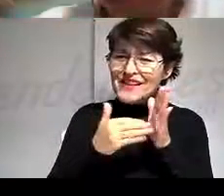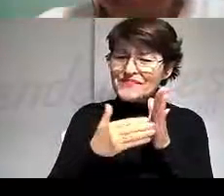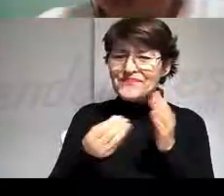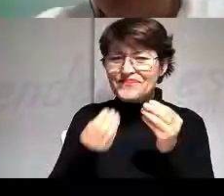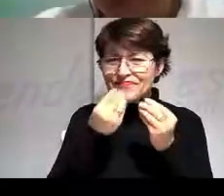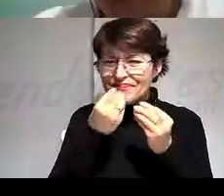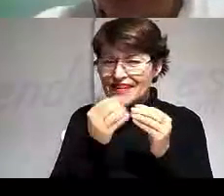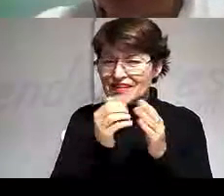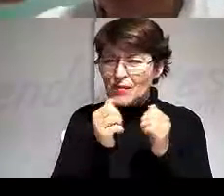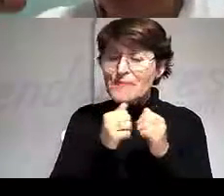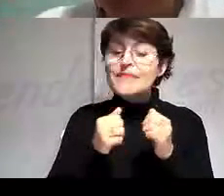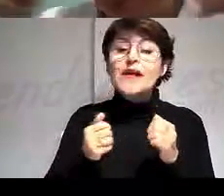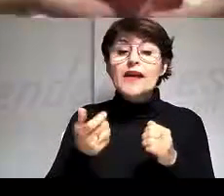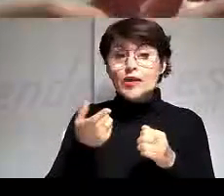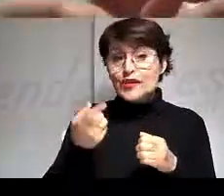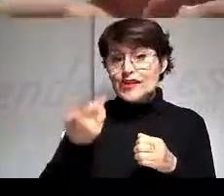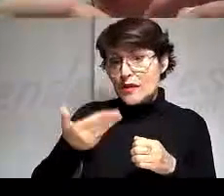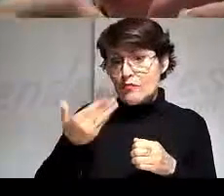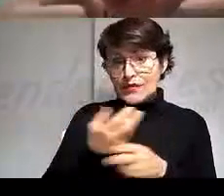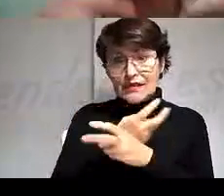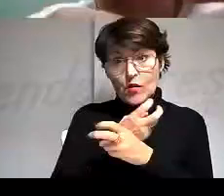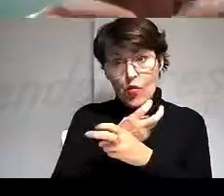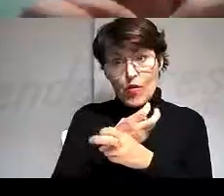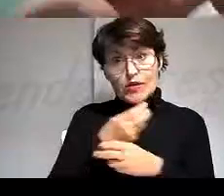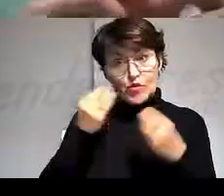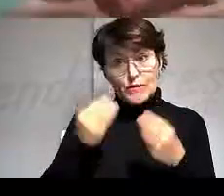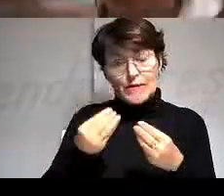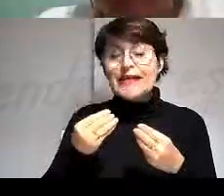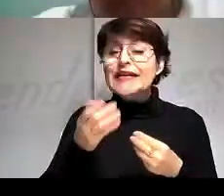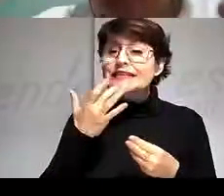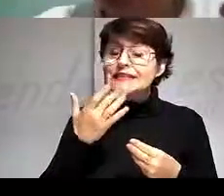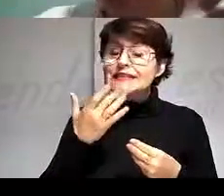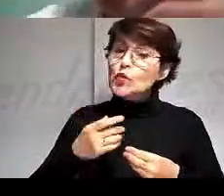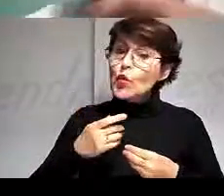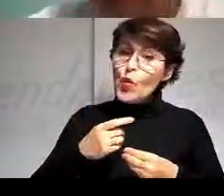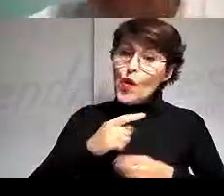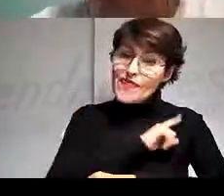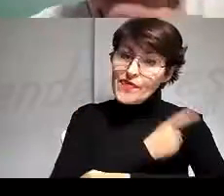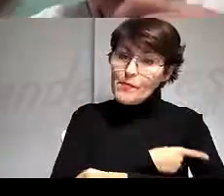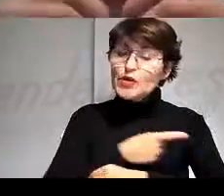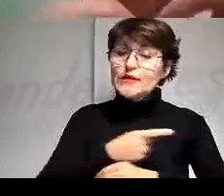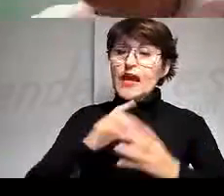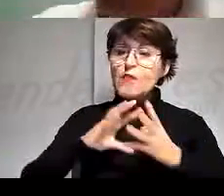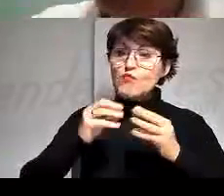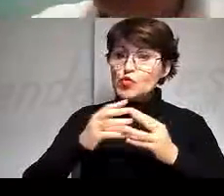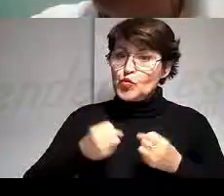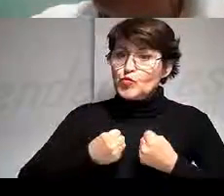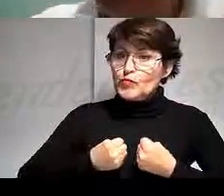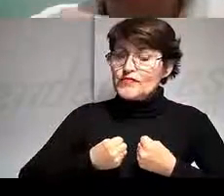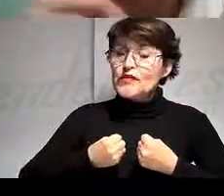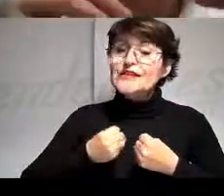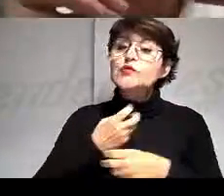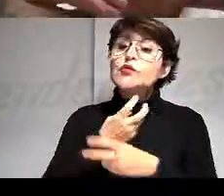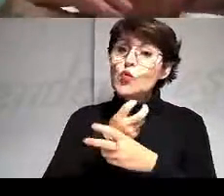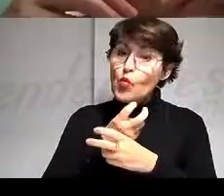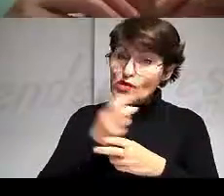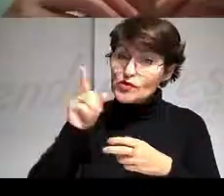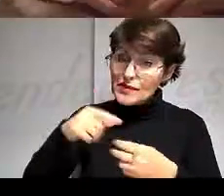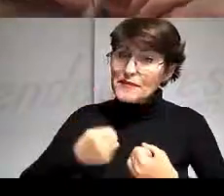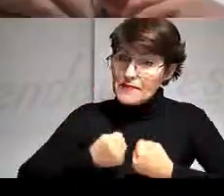tiende a hipertrofiarse, a hacerse más fuerte, a hacerse mayor. Lo vemos claro en los músculos, pero en los huesos pasa igual.